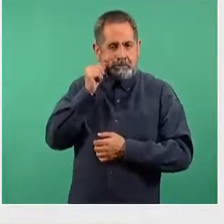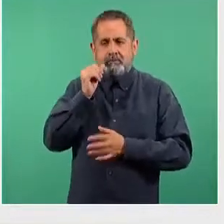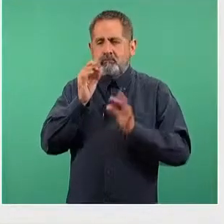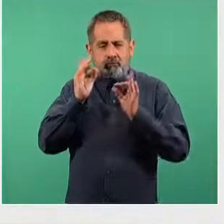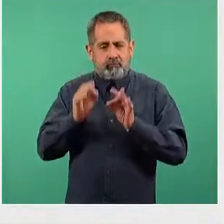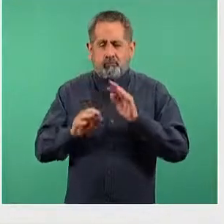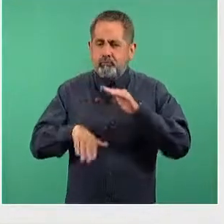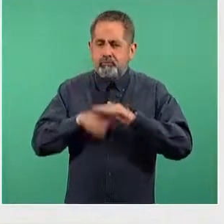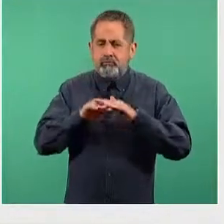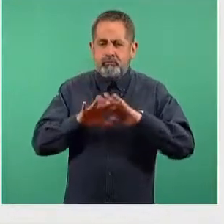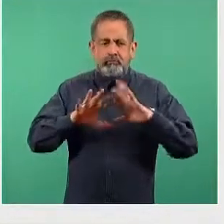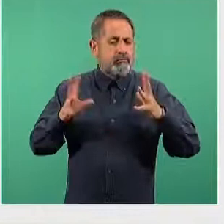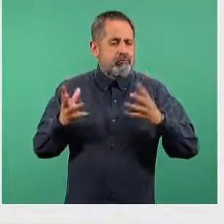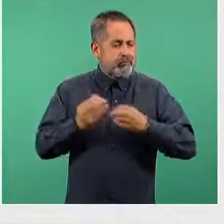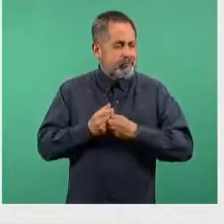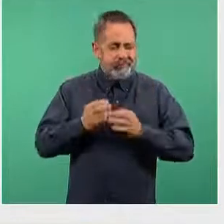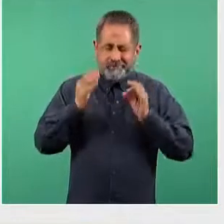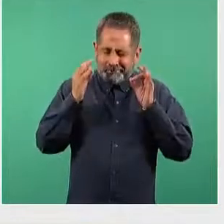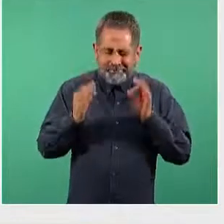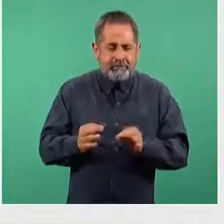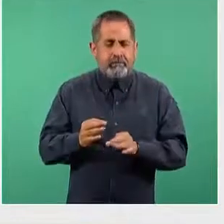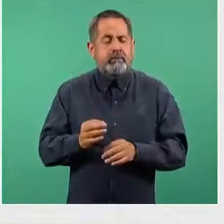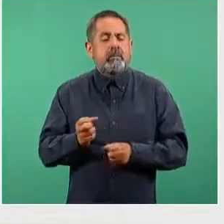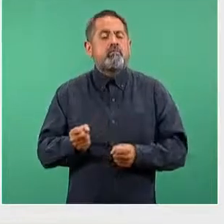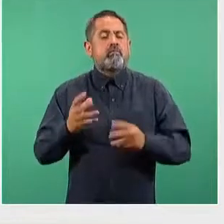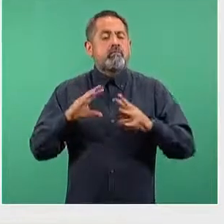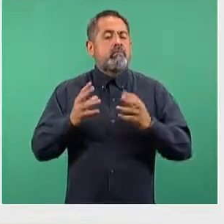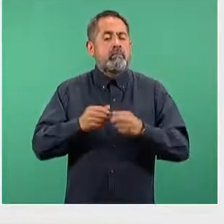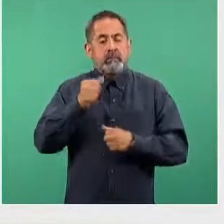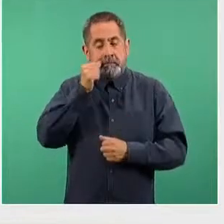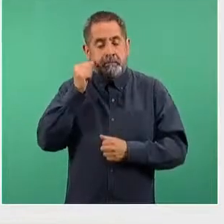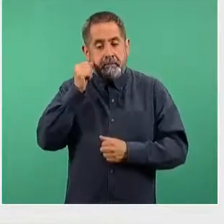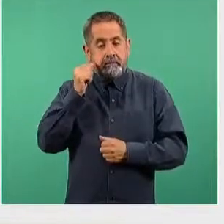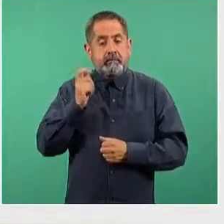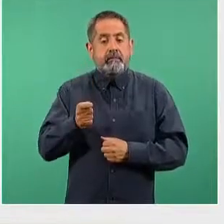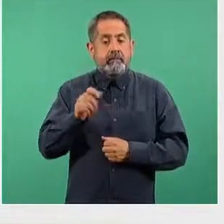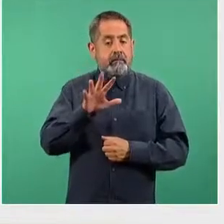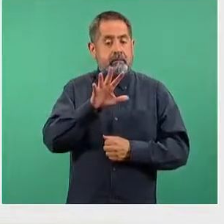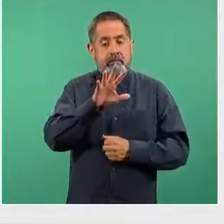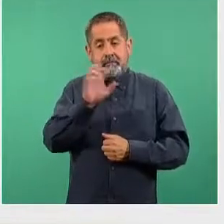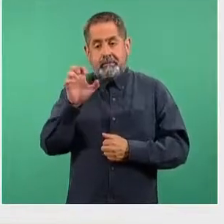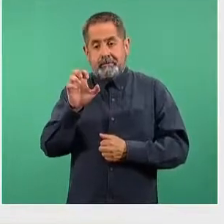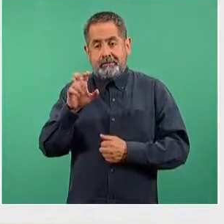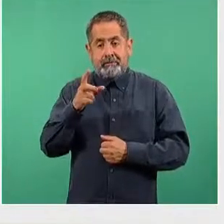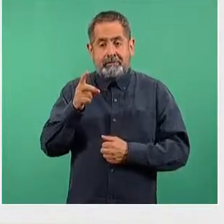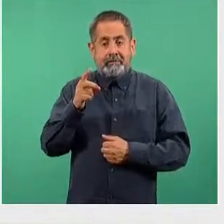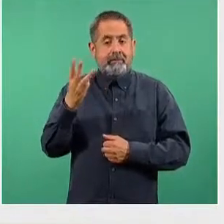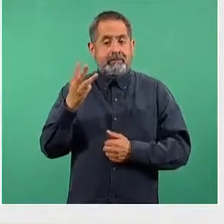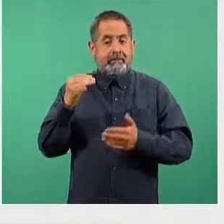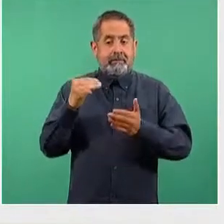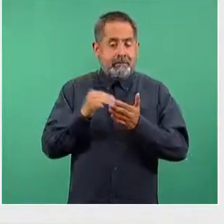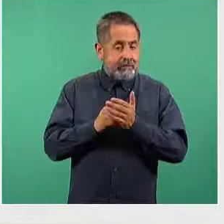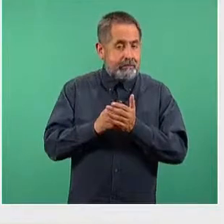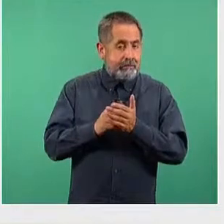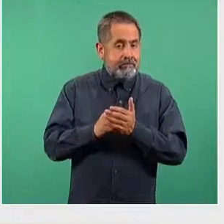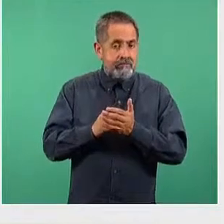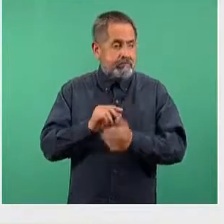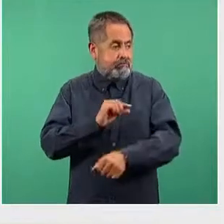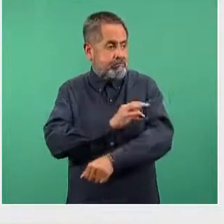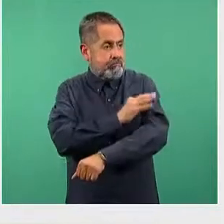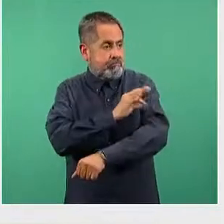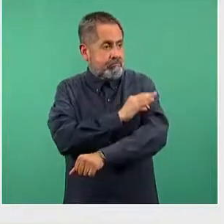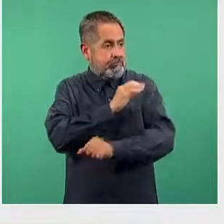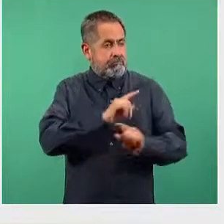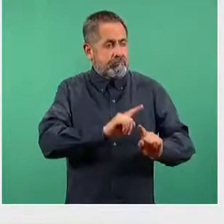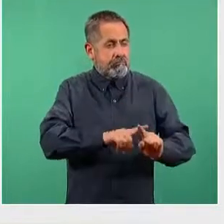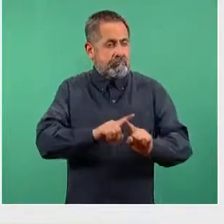porque entonces ya con el corte al final del día tenemos más de 533.000 dosis aplicadas, y con